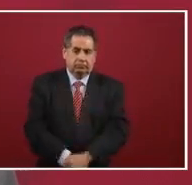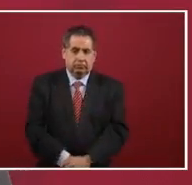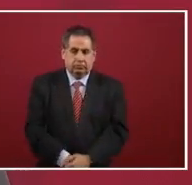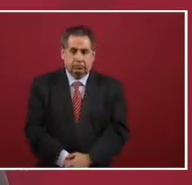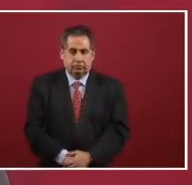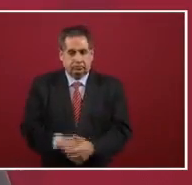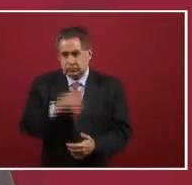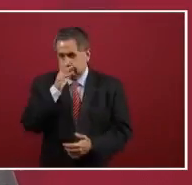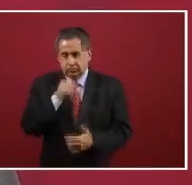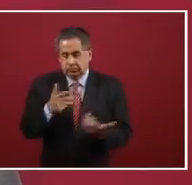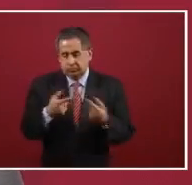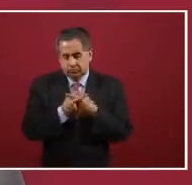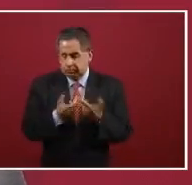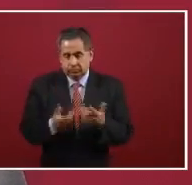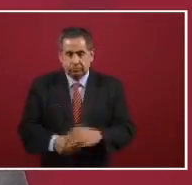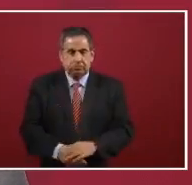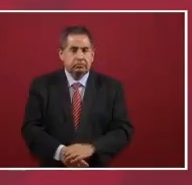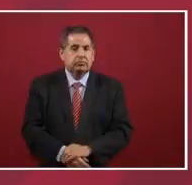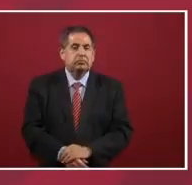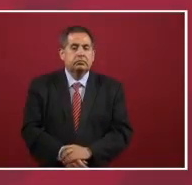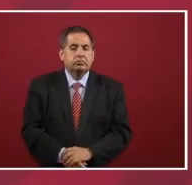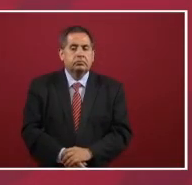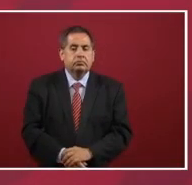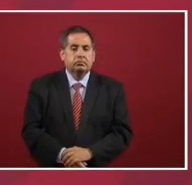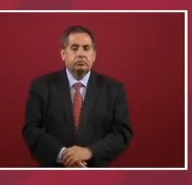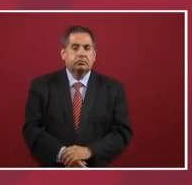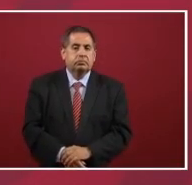No es posible.